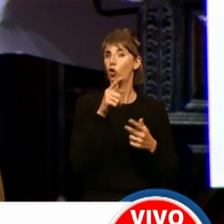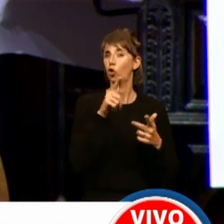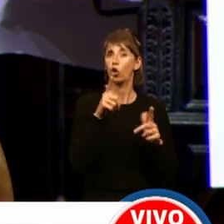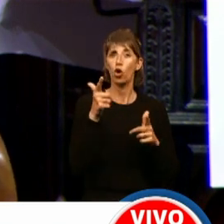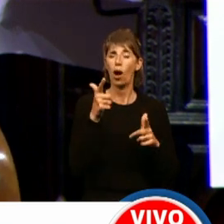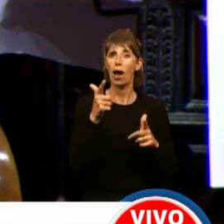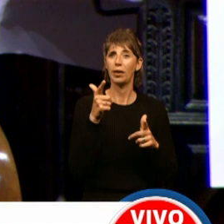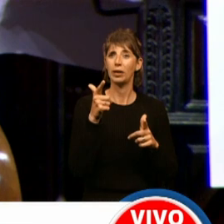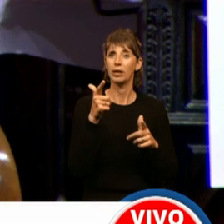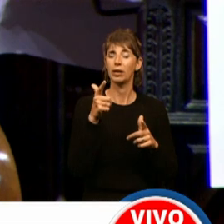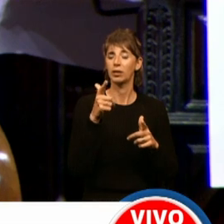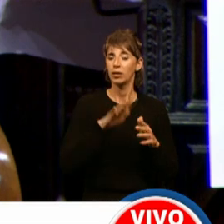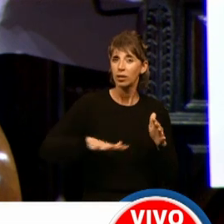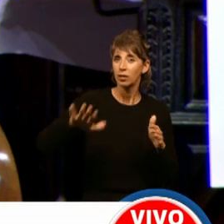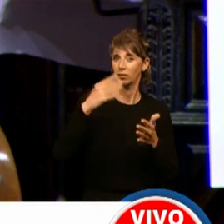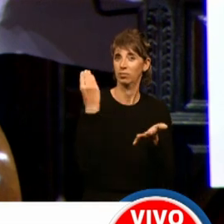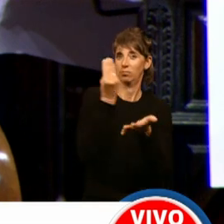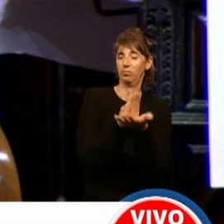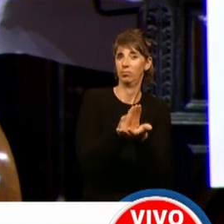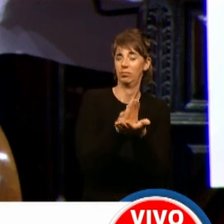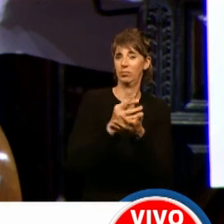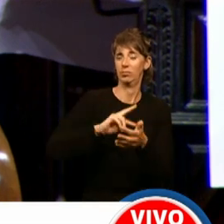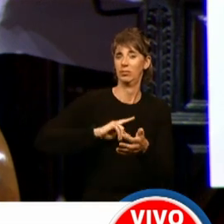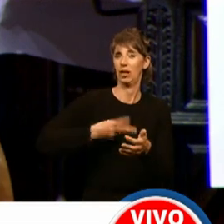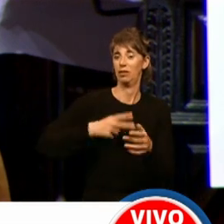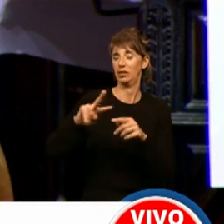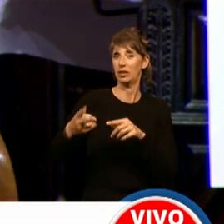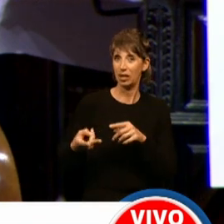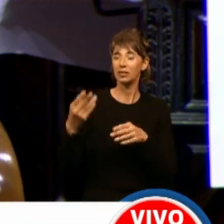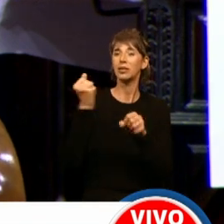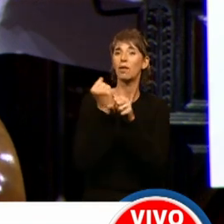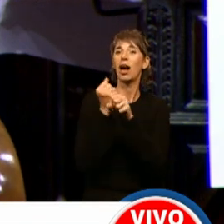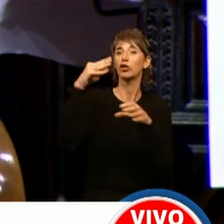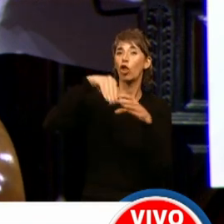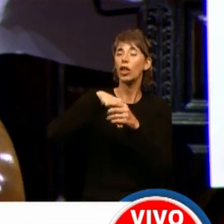de la población travesti trans sentadas en estas bancas